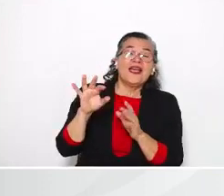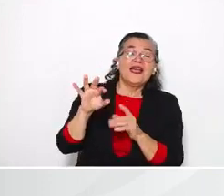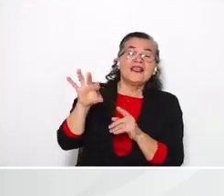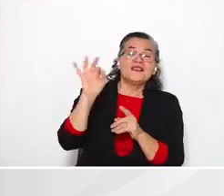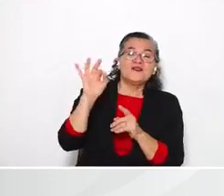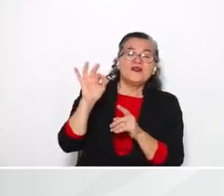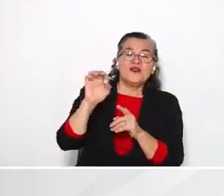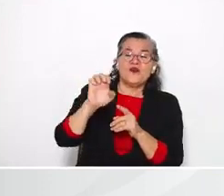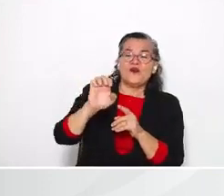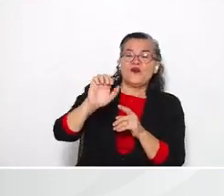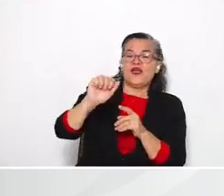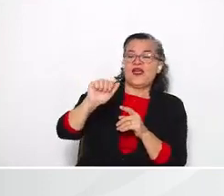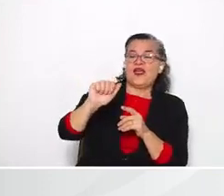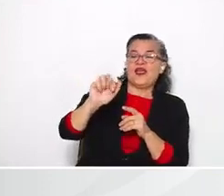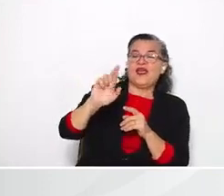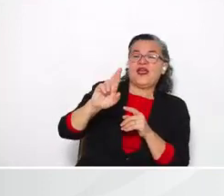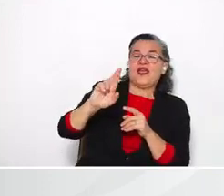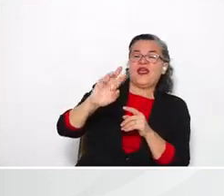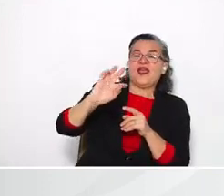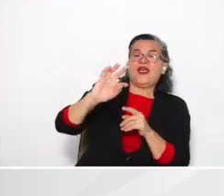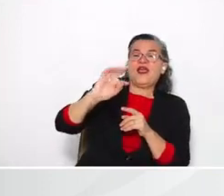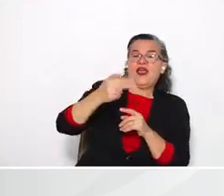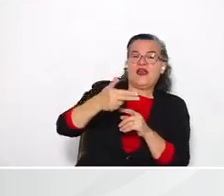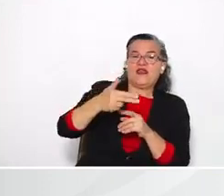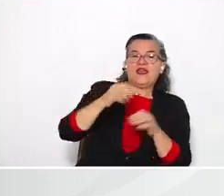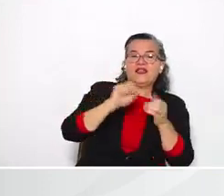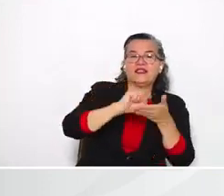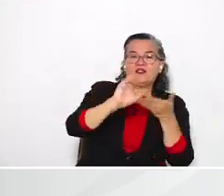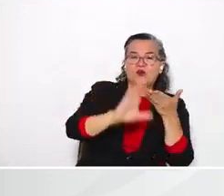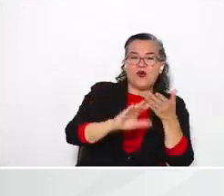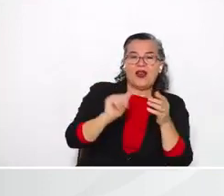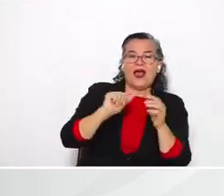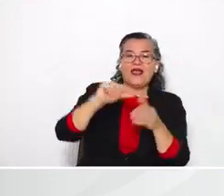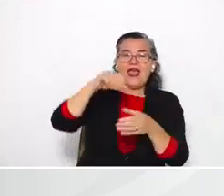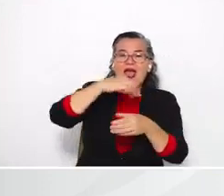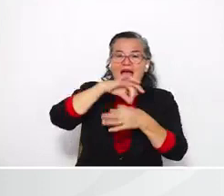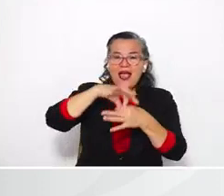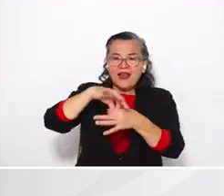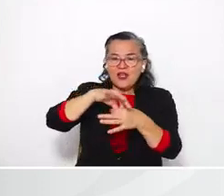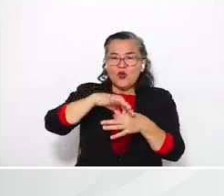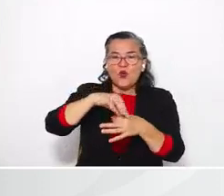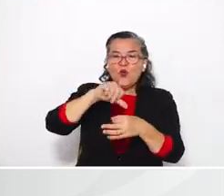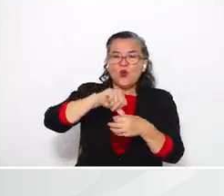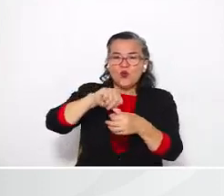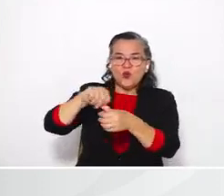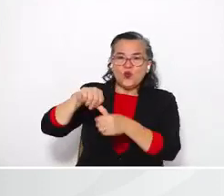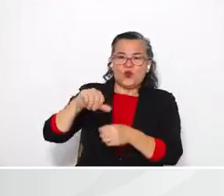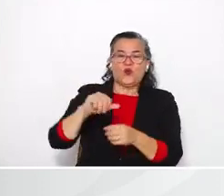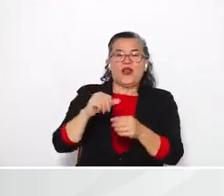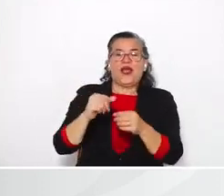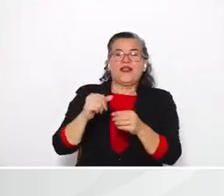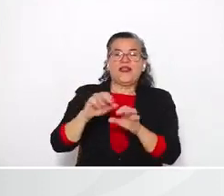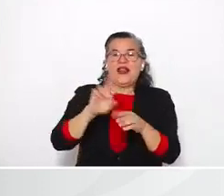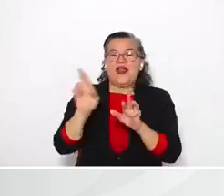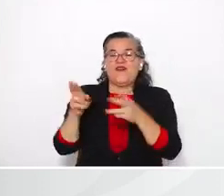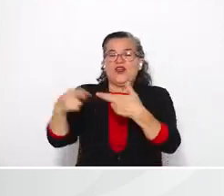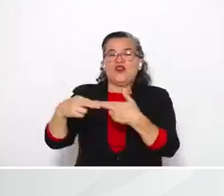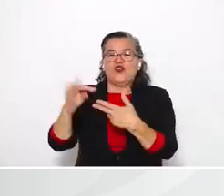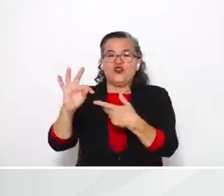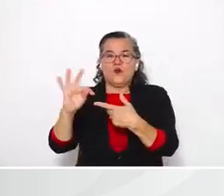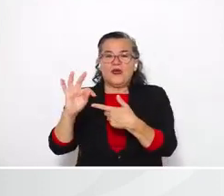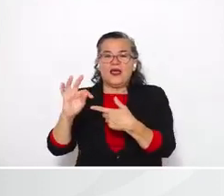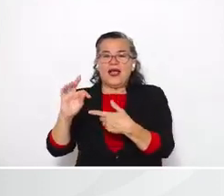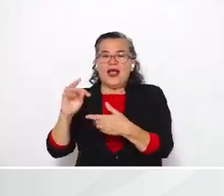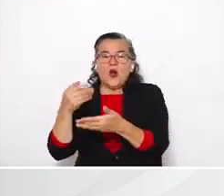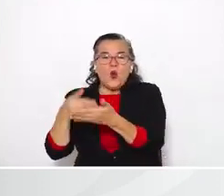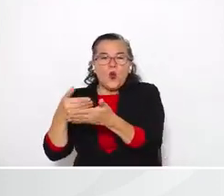el nombre Earth y después le pusieron el nombre, es Escuela de Agricultura de la Región Tropical Húmeda, ¿verdad? Y la preocupación era